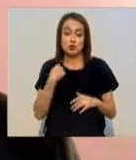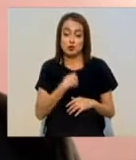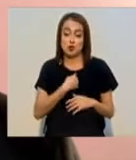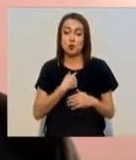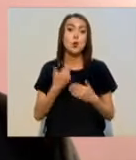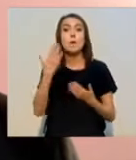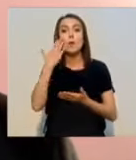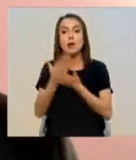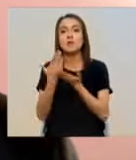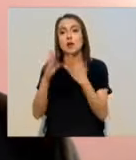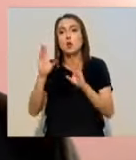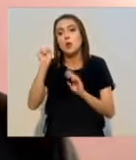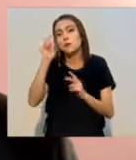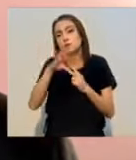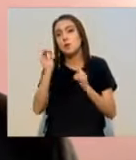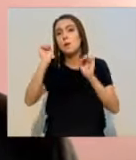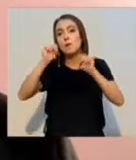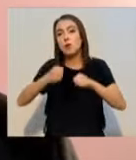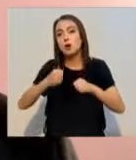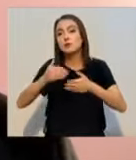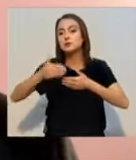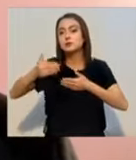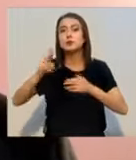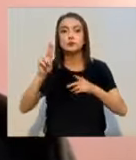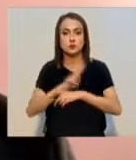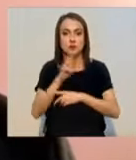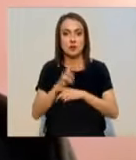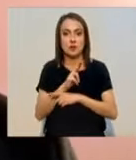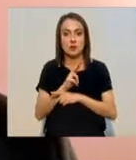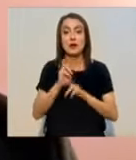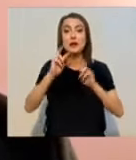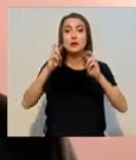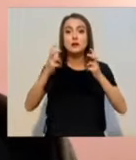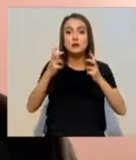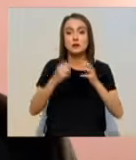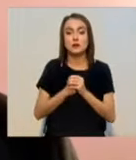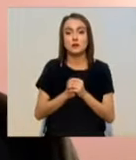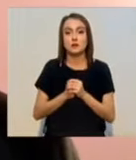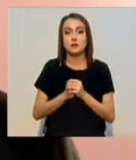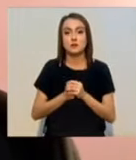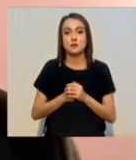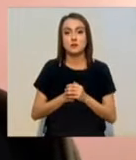pruebas abiertas es una opción y se podría eventualmente usar en lo que es la parte de extracción.